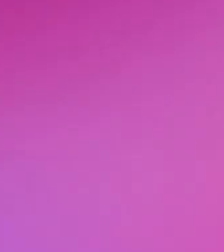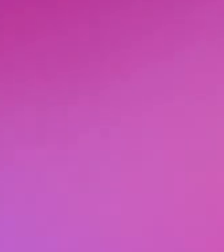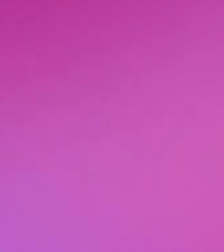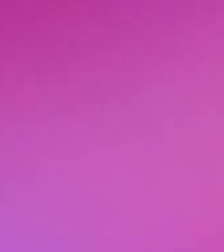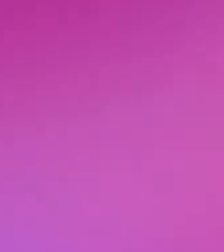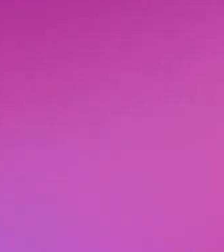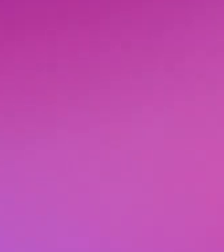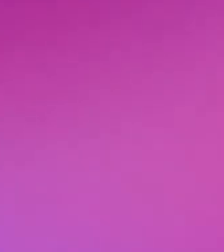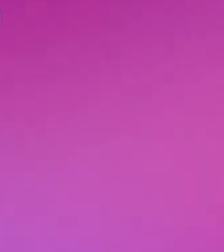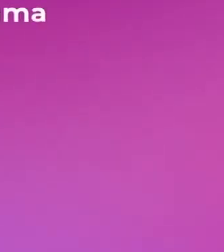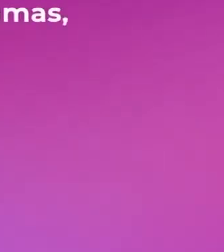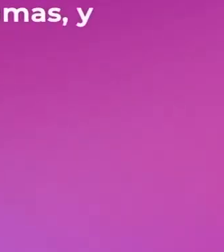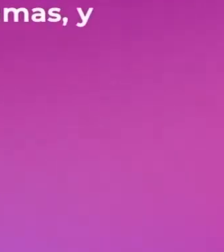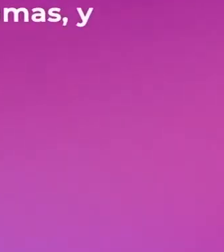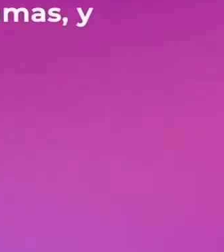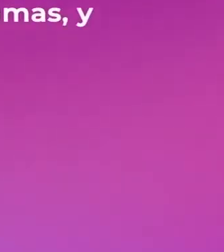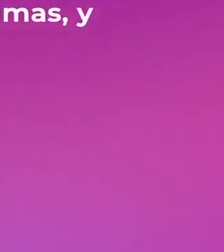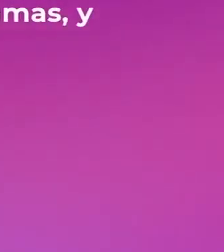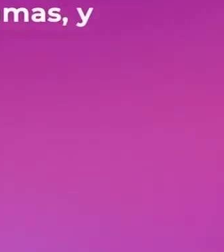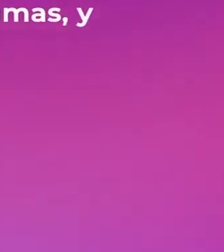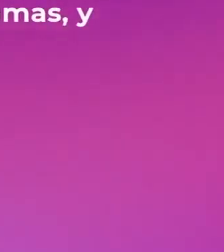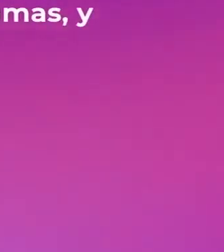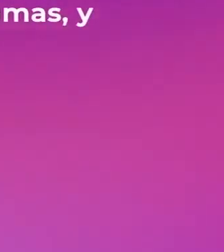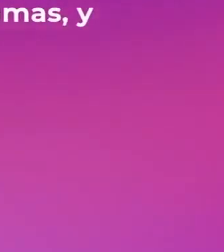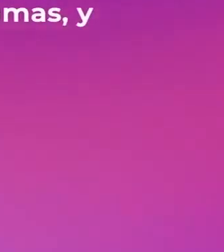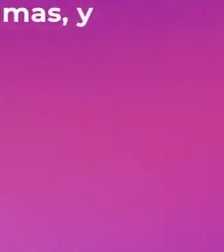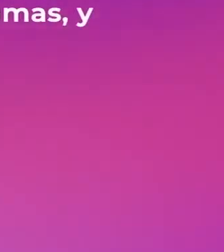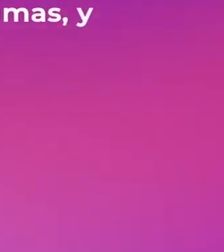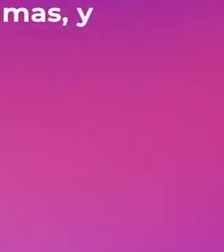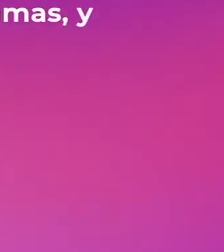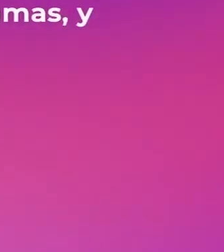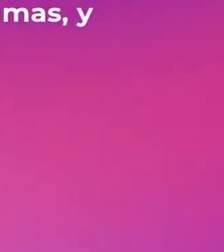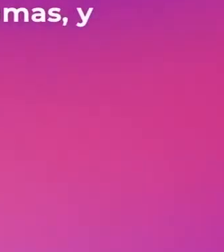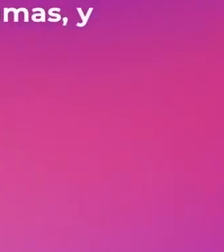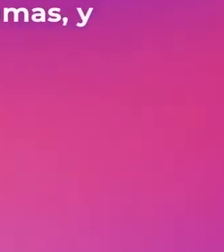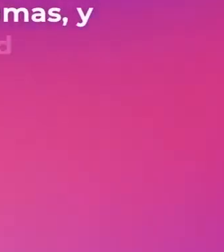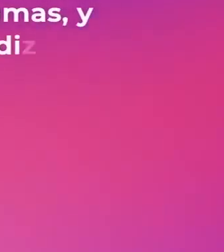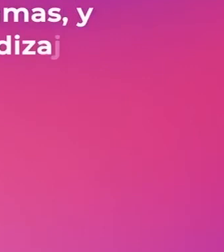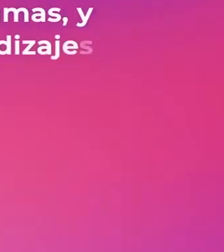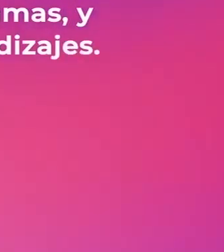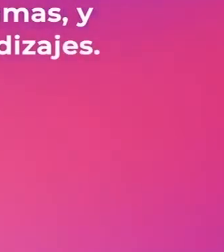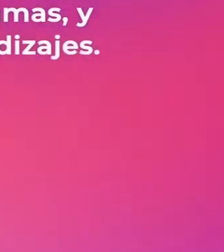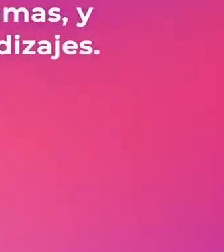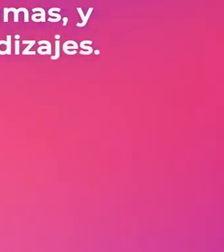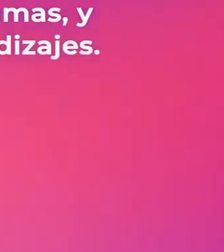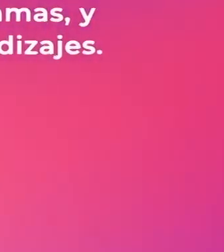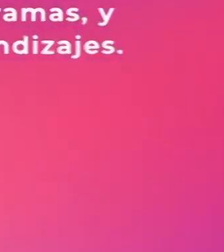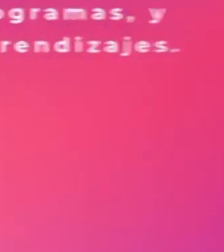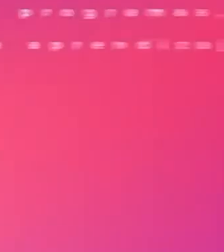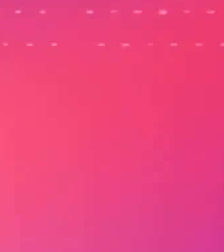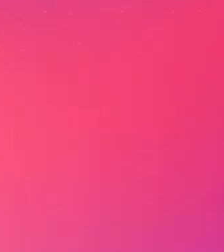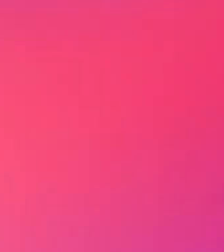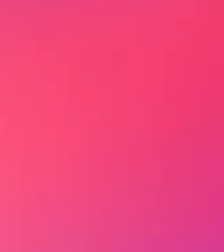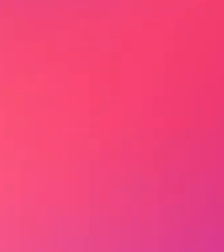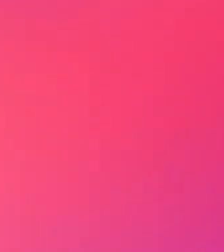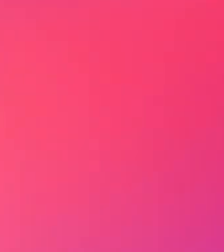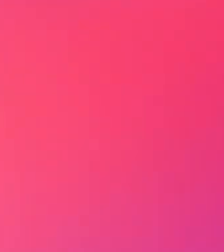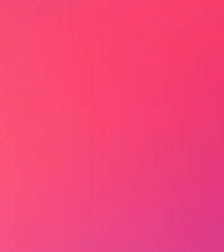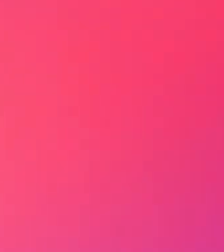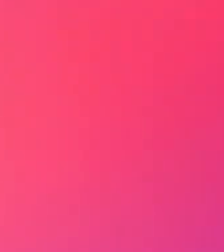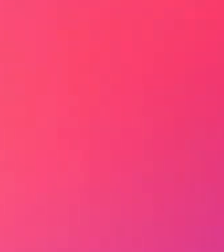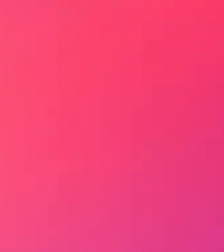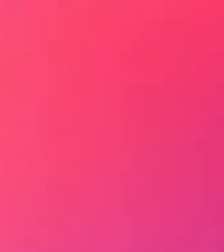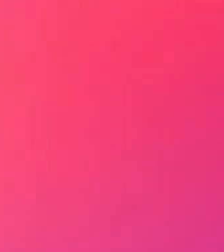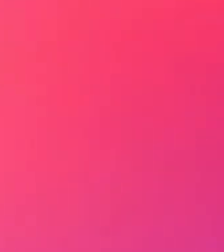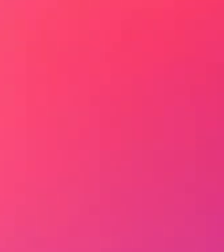aprendeencasa.cep.gov.mx, en donde podrás ver nuevamente los videos de los programas y además encontrarás actividades para fortalecer tus